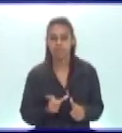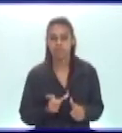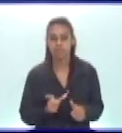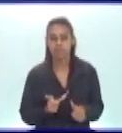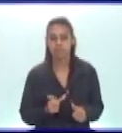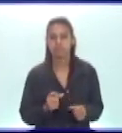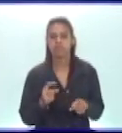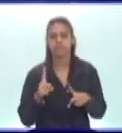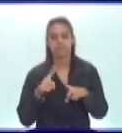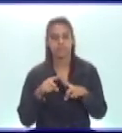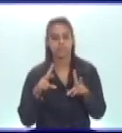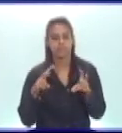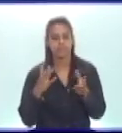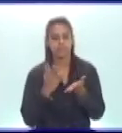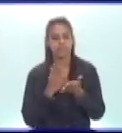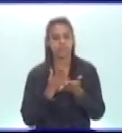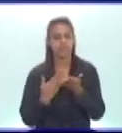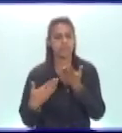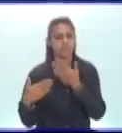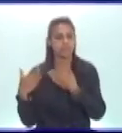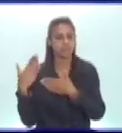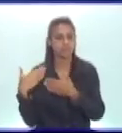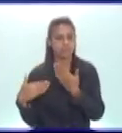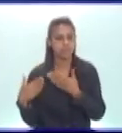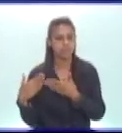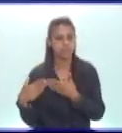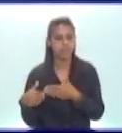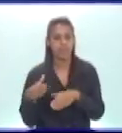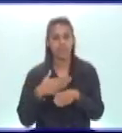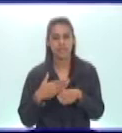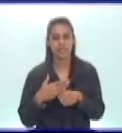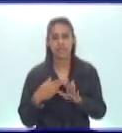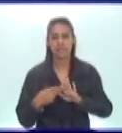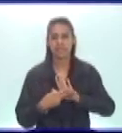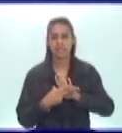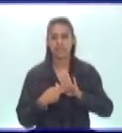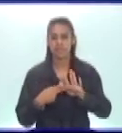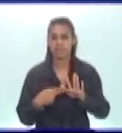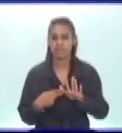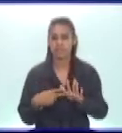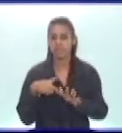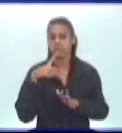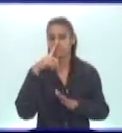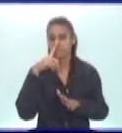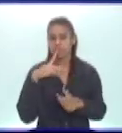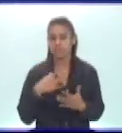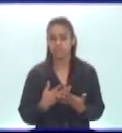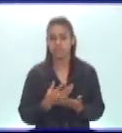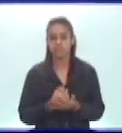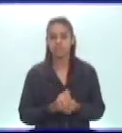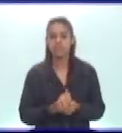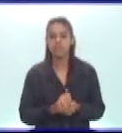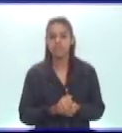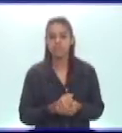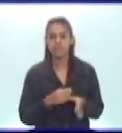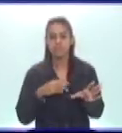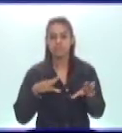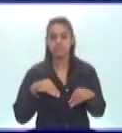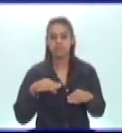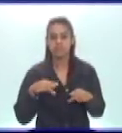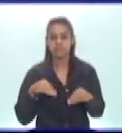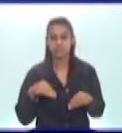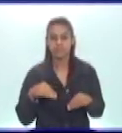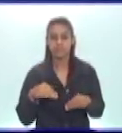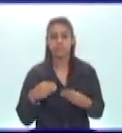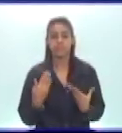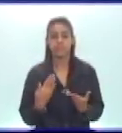en las teleclases anteriores y en las diferentes asignaturas que el niño ha recibido, teniendo en